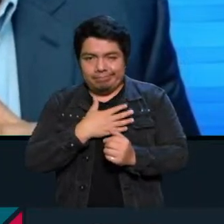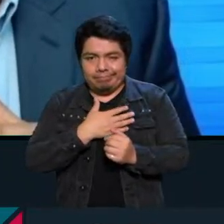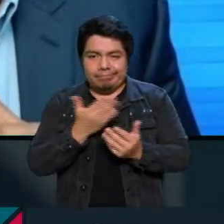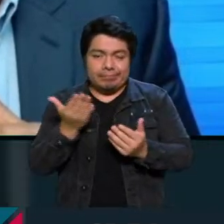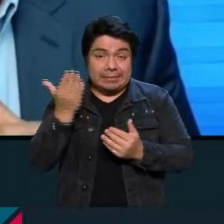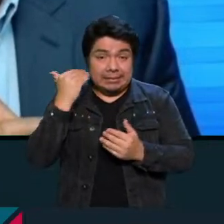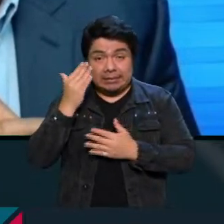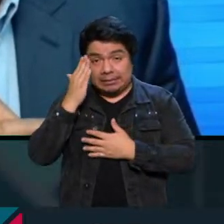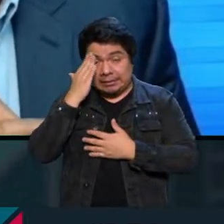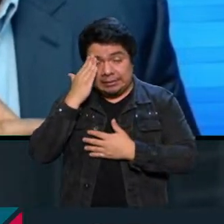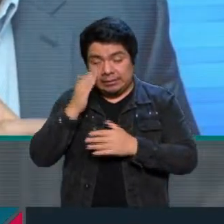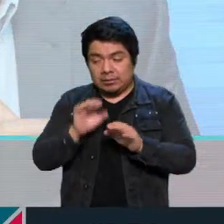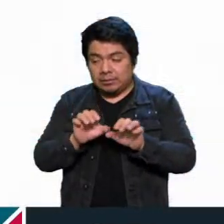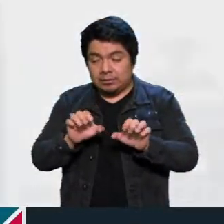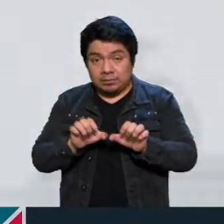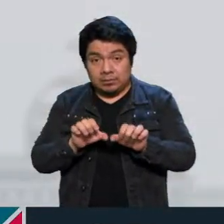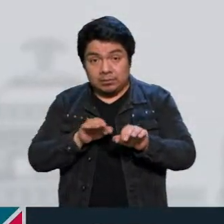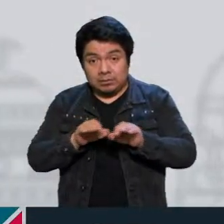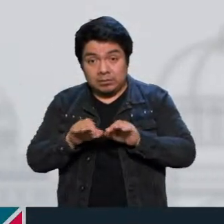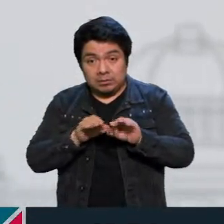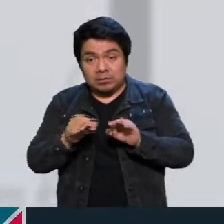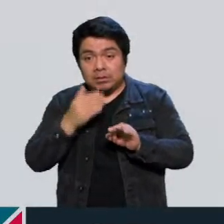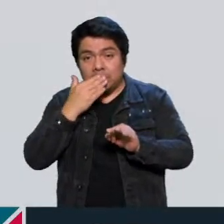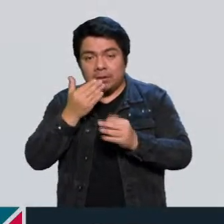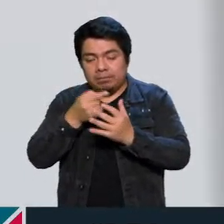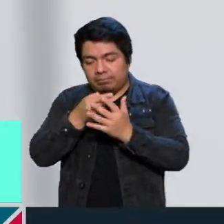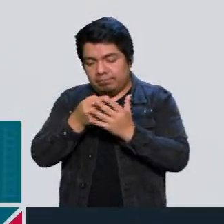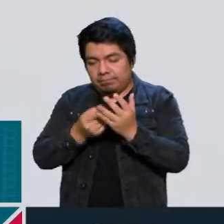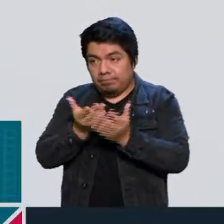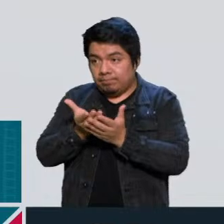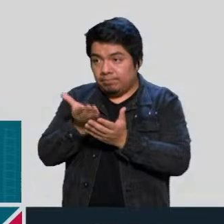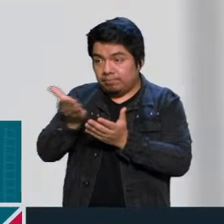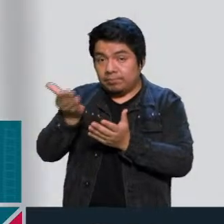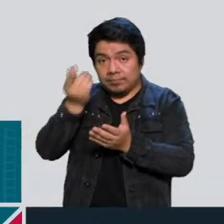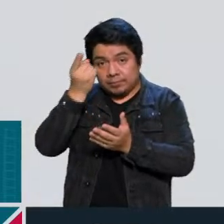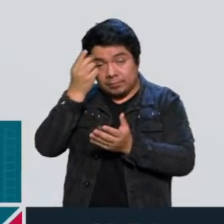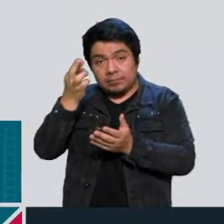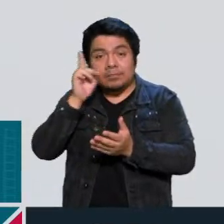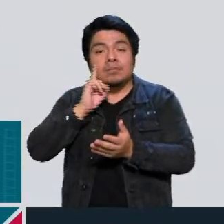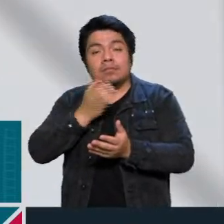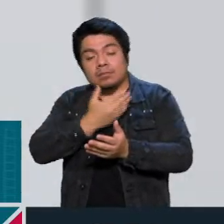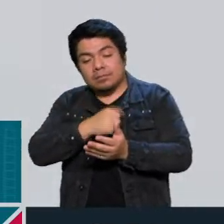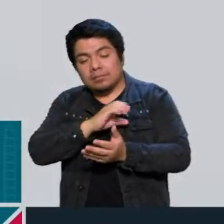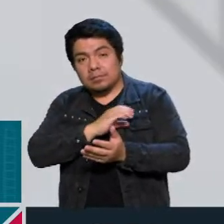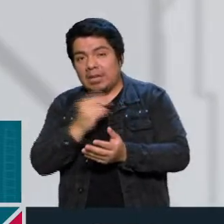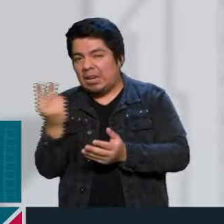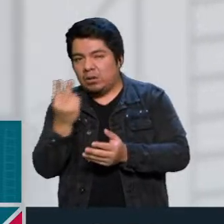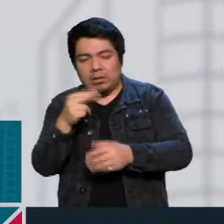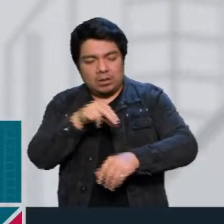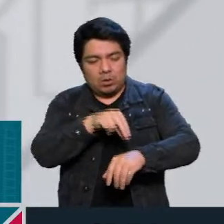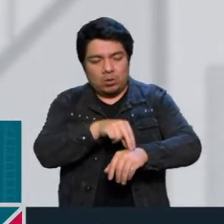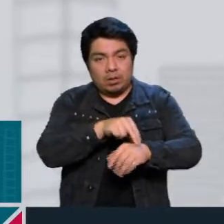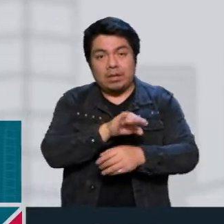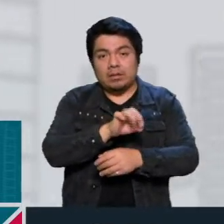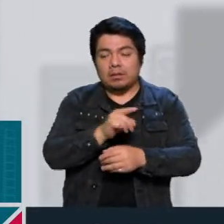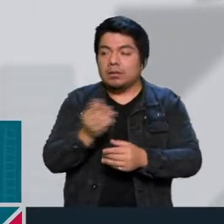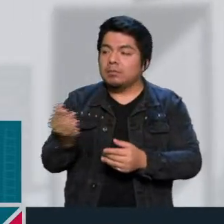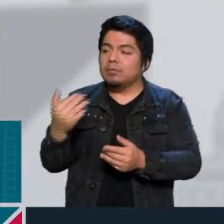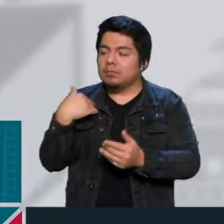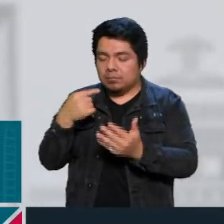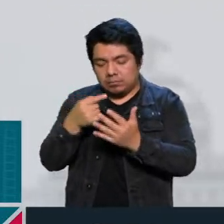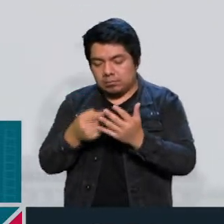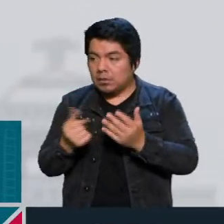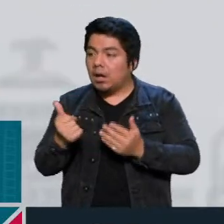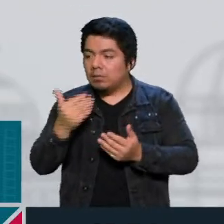un equipo de trabajo muy importante, hicimos llegar varias propuestas a la doctora y el doctor Krashenovich, y afortunadamente nos tomaron en cuenta varias